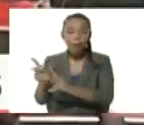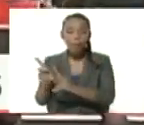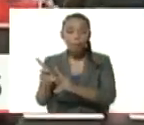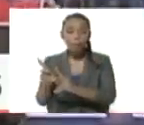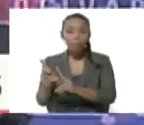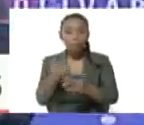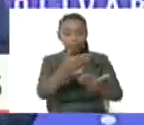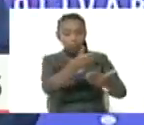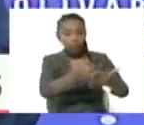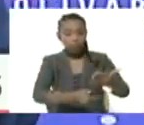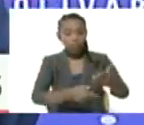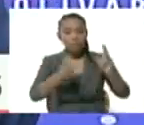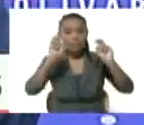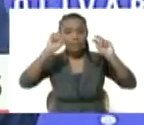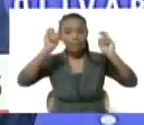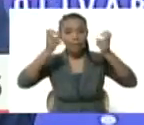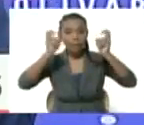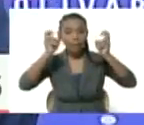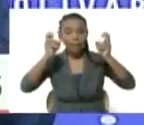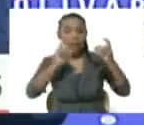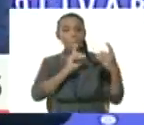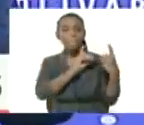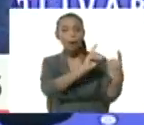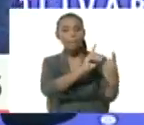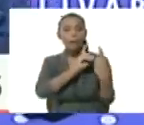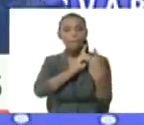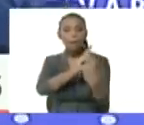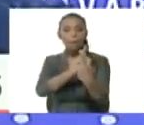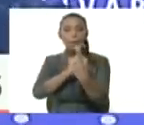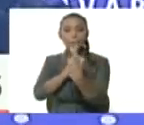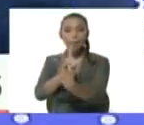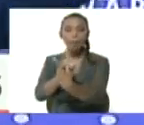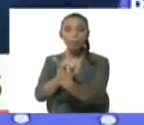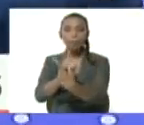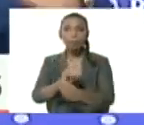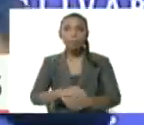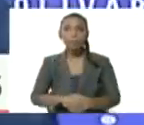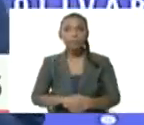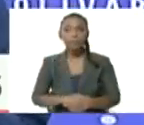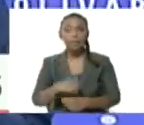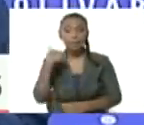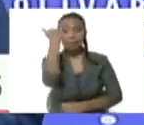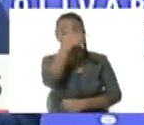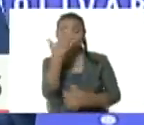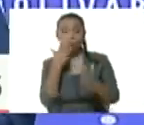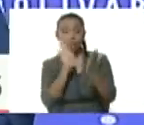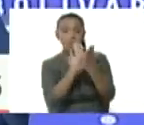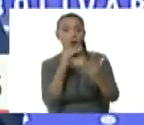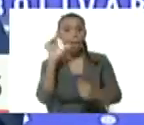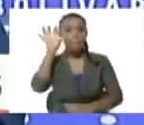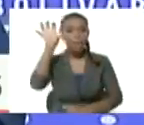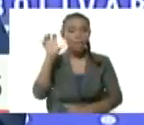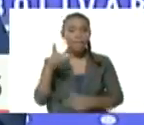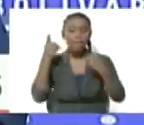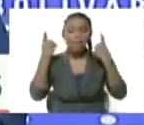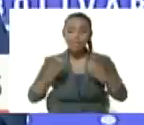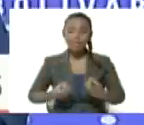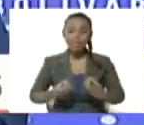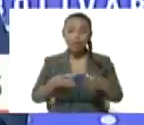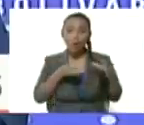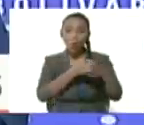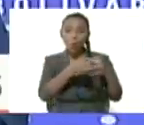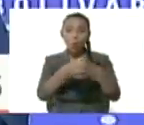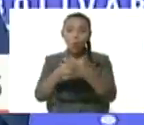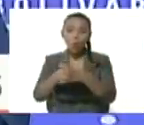una agenda de temas a debatir de cara al país y a decidir colectivamente.